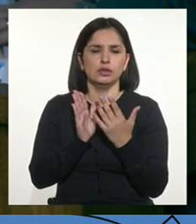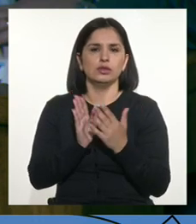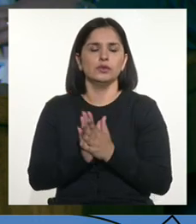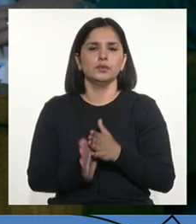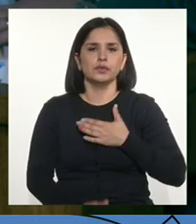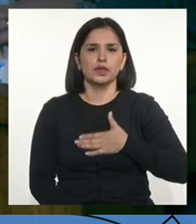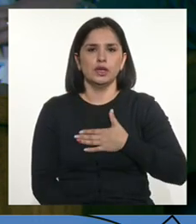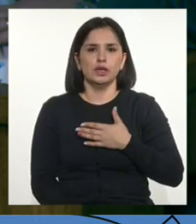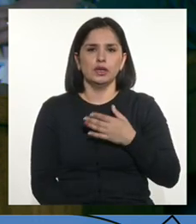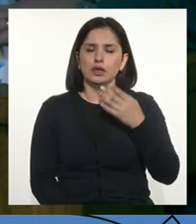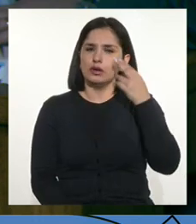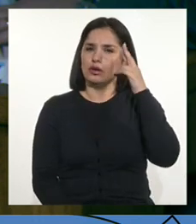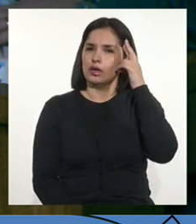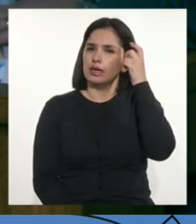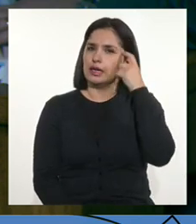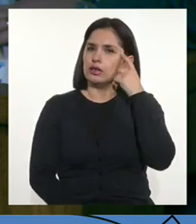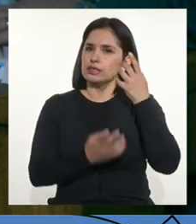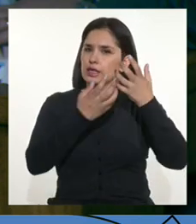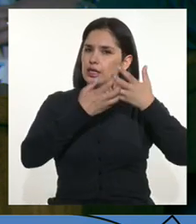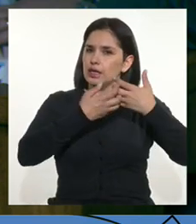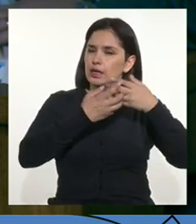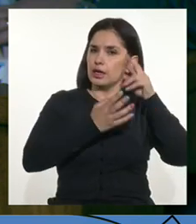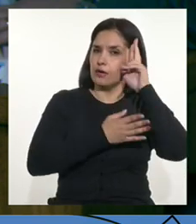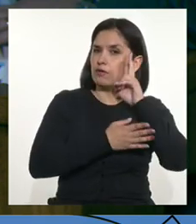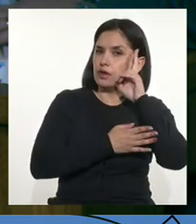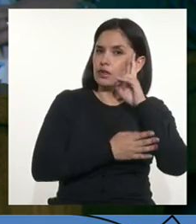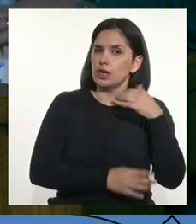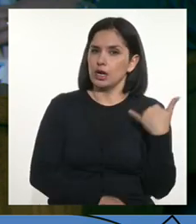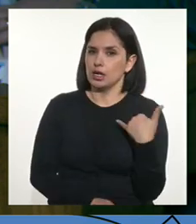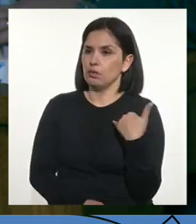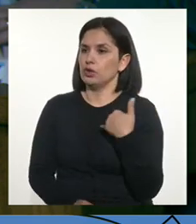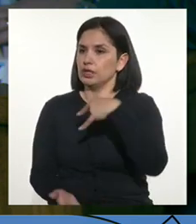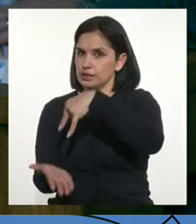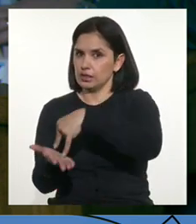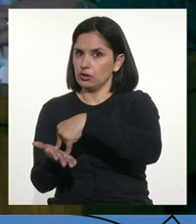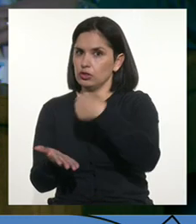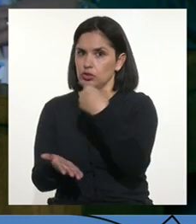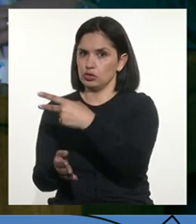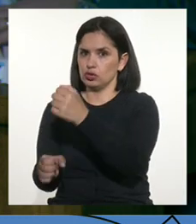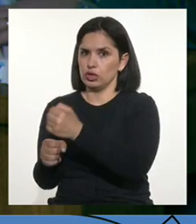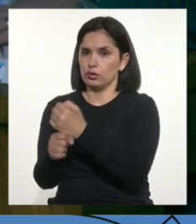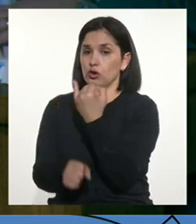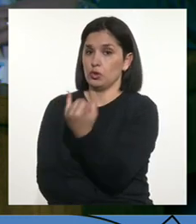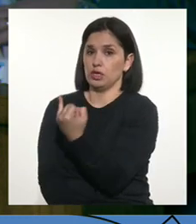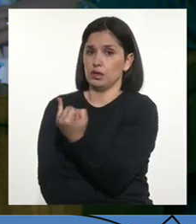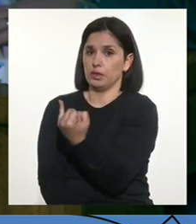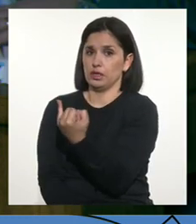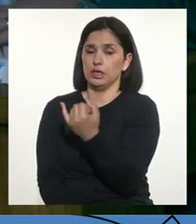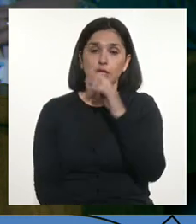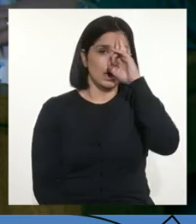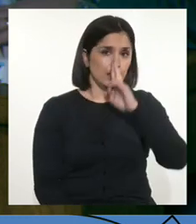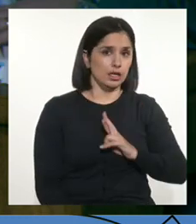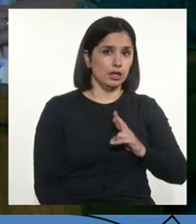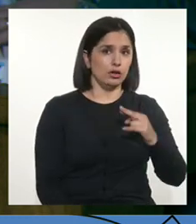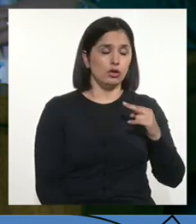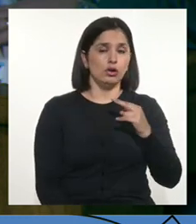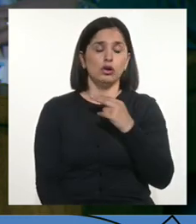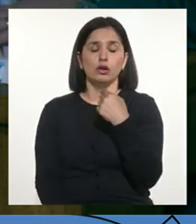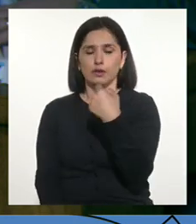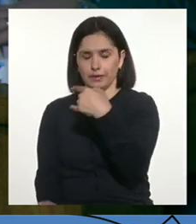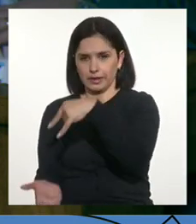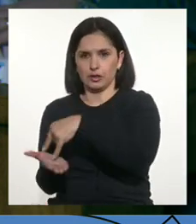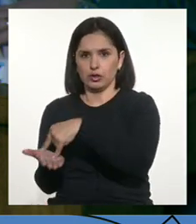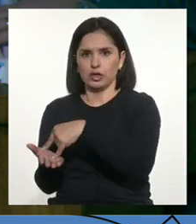debería reflexionarse respecto de la importancia que tiene el propio congreso nacional como un poder independiente y el rol que les por le corresponde al propio congreso nacional